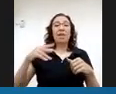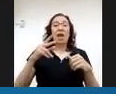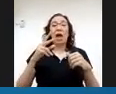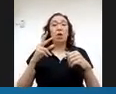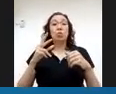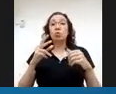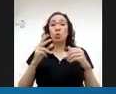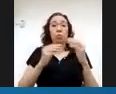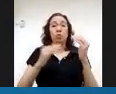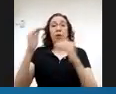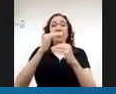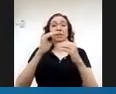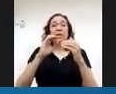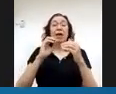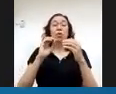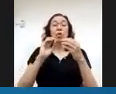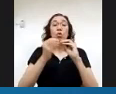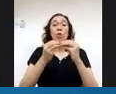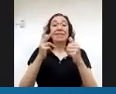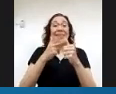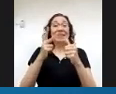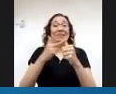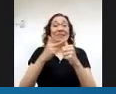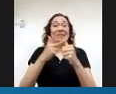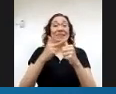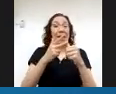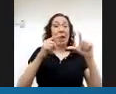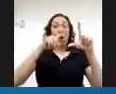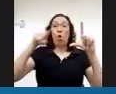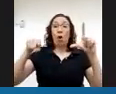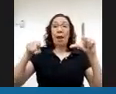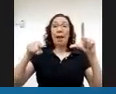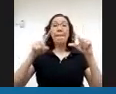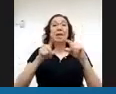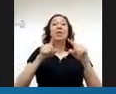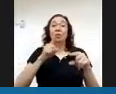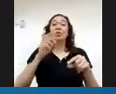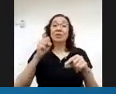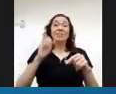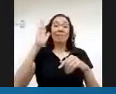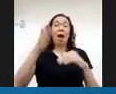tercera ola, pero lo más seguro es que sí vamos a sobrepasar.